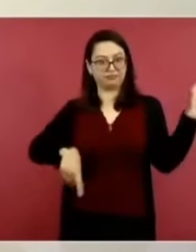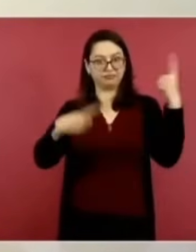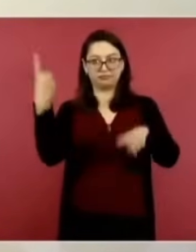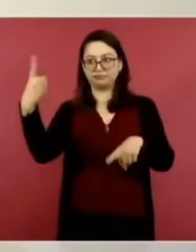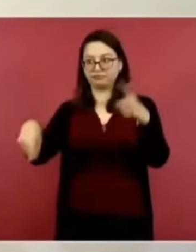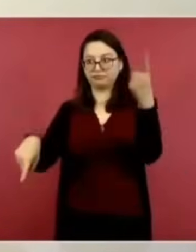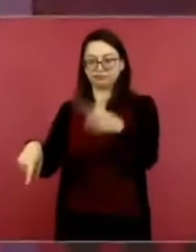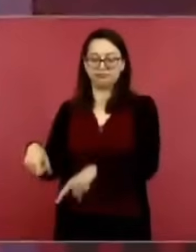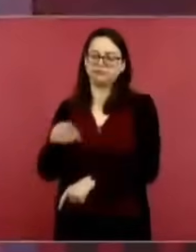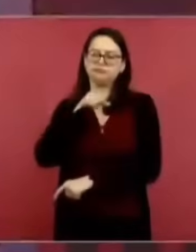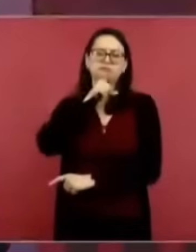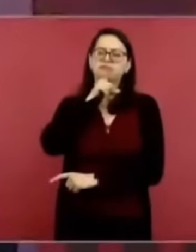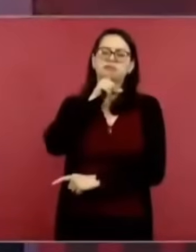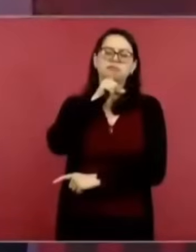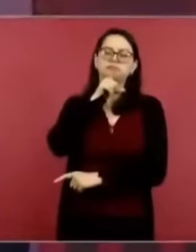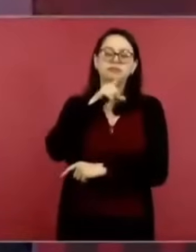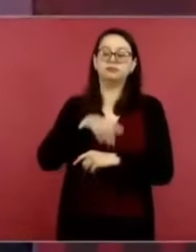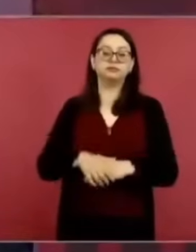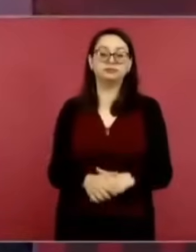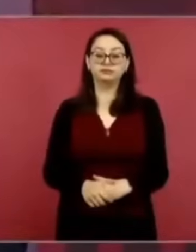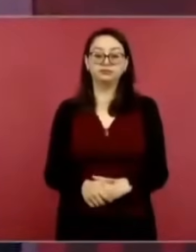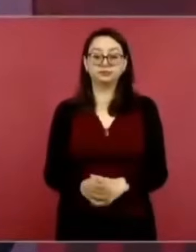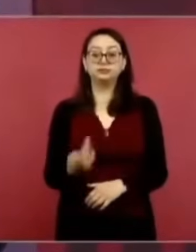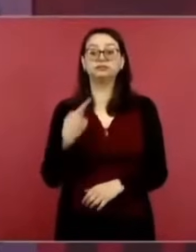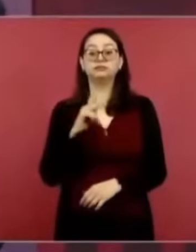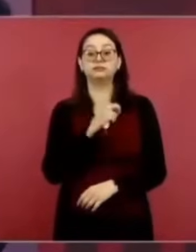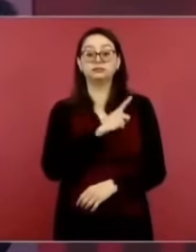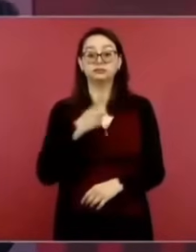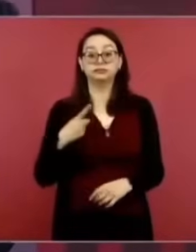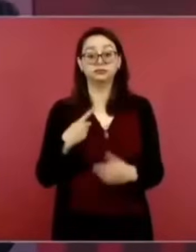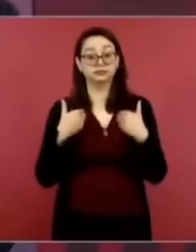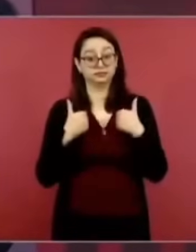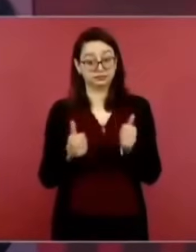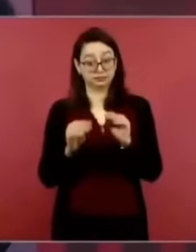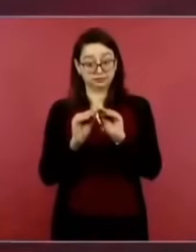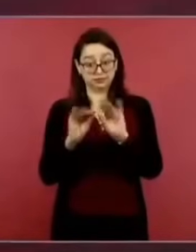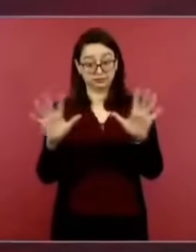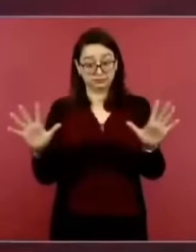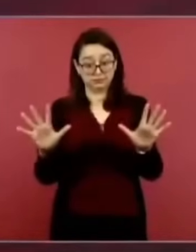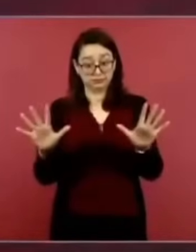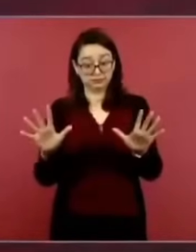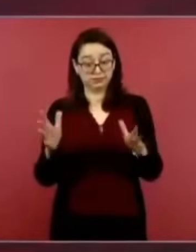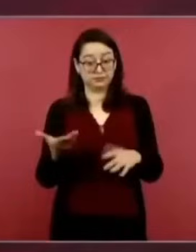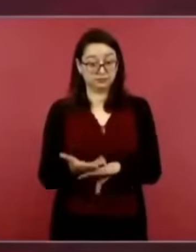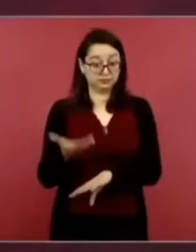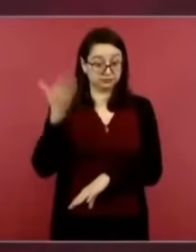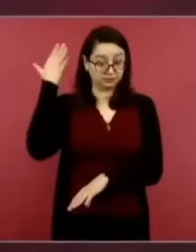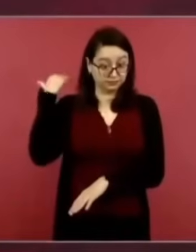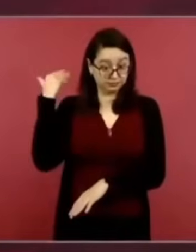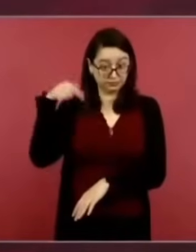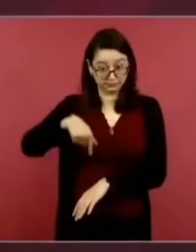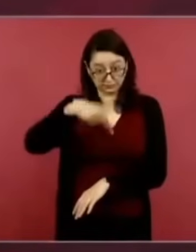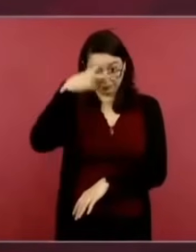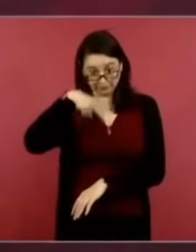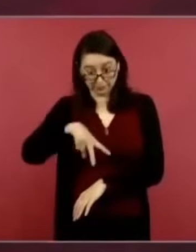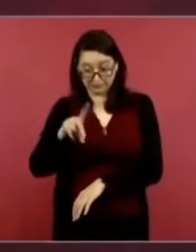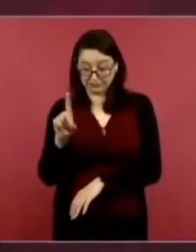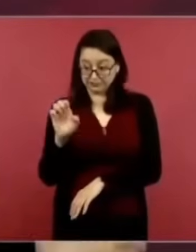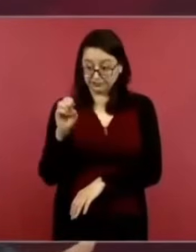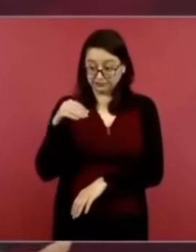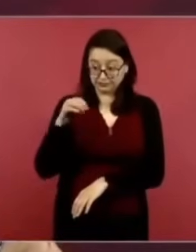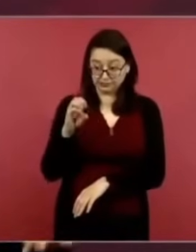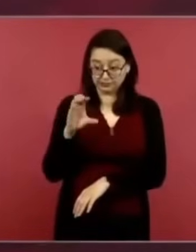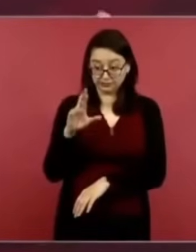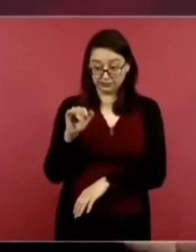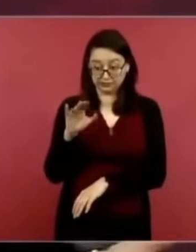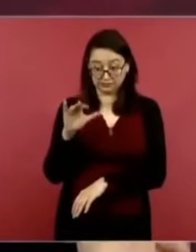minoría o a favor de una minoría, con una democracia. Porque antes lo que había, el señor